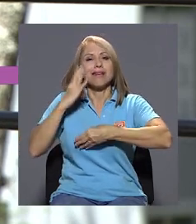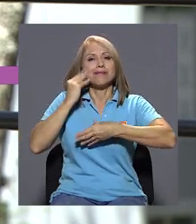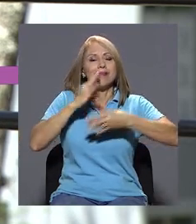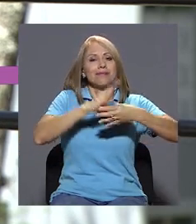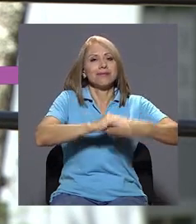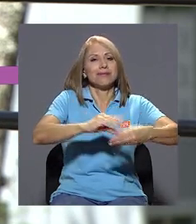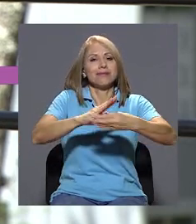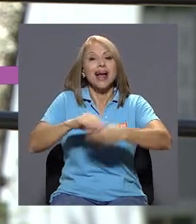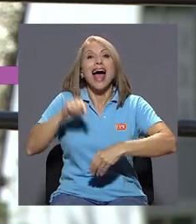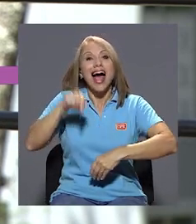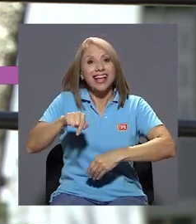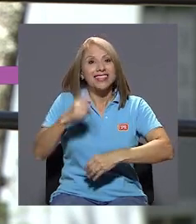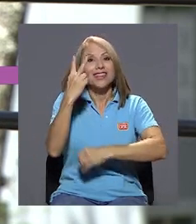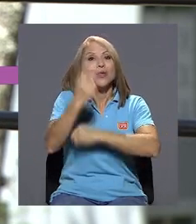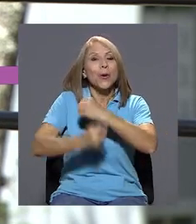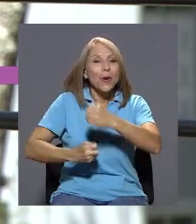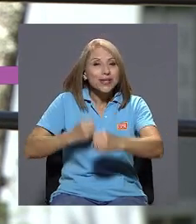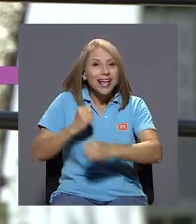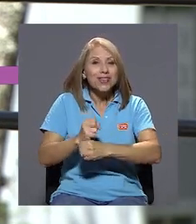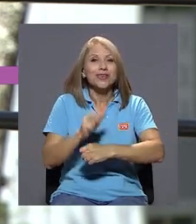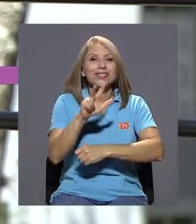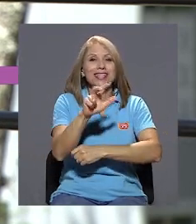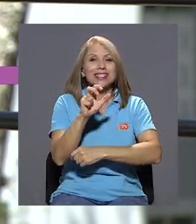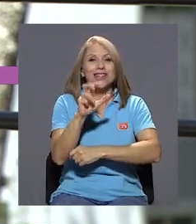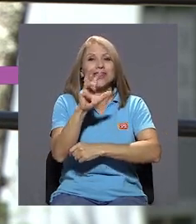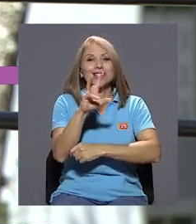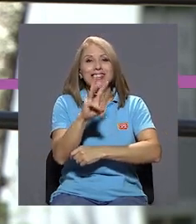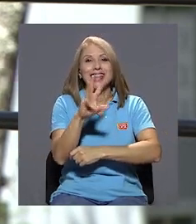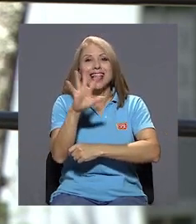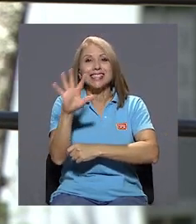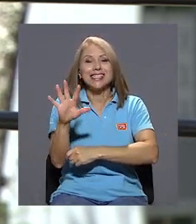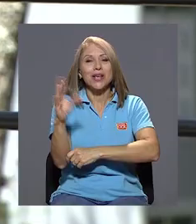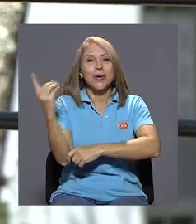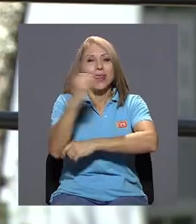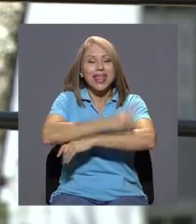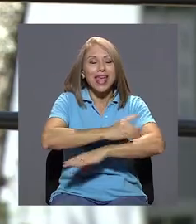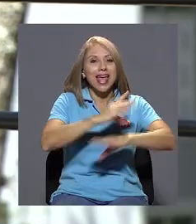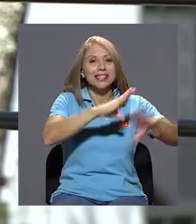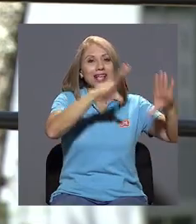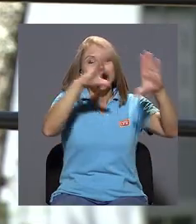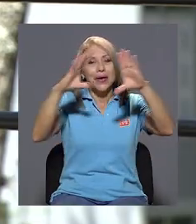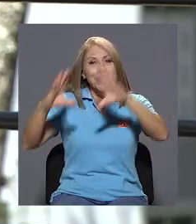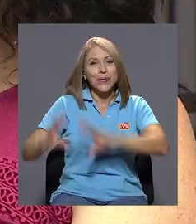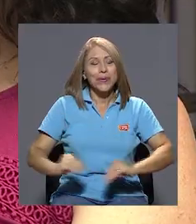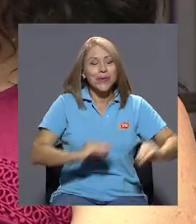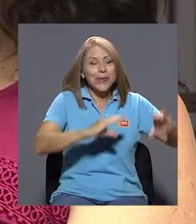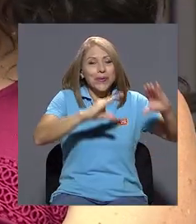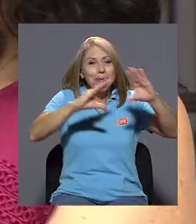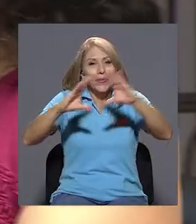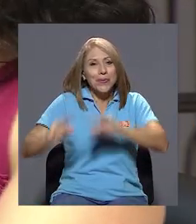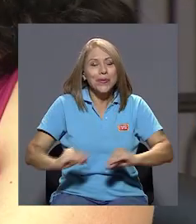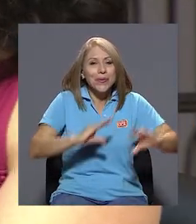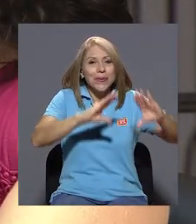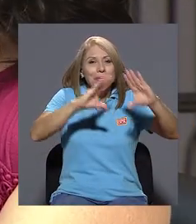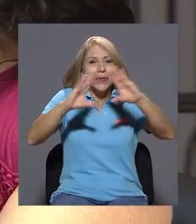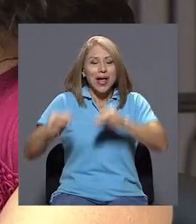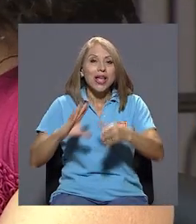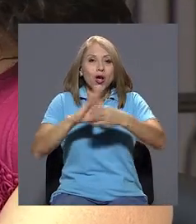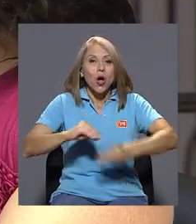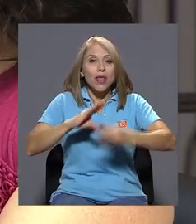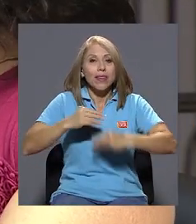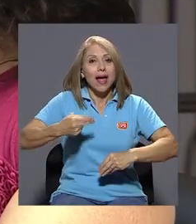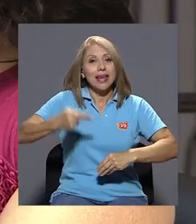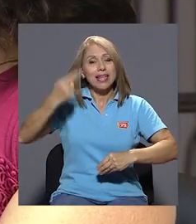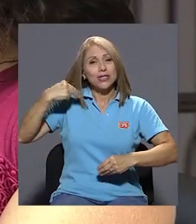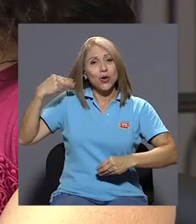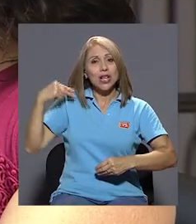así hemos hecho durante 2 años, los 365 días del año, contar historias y de muchísimas, no solo la de mi